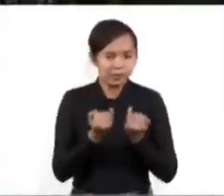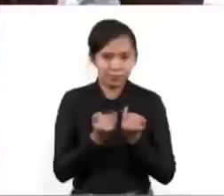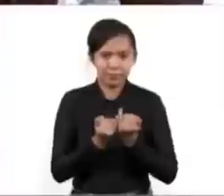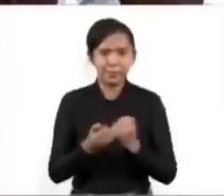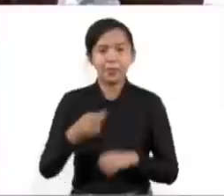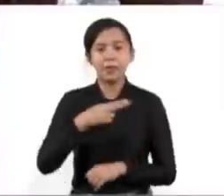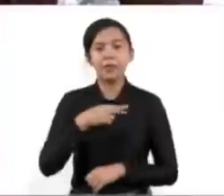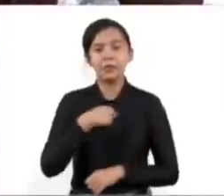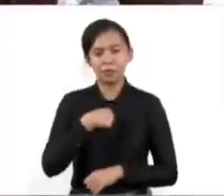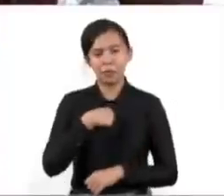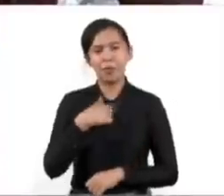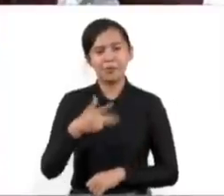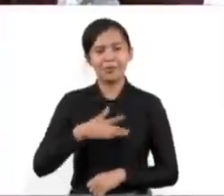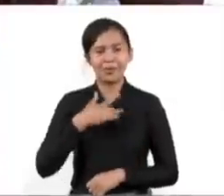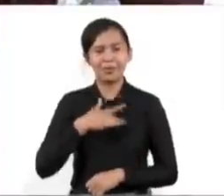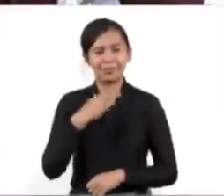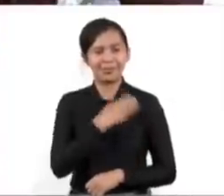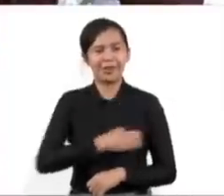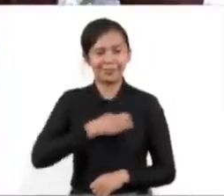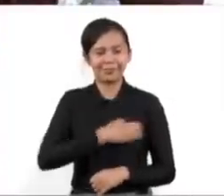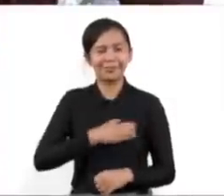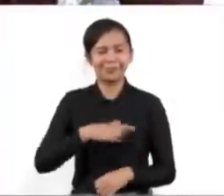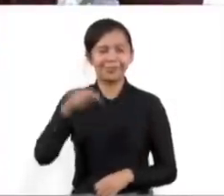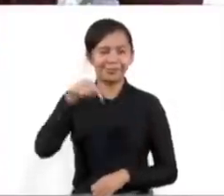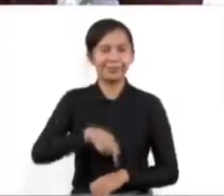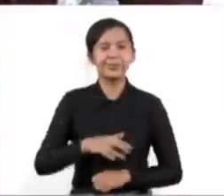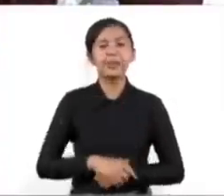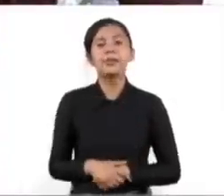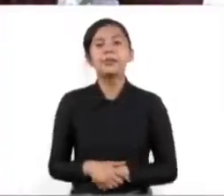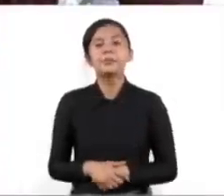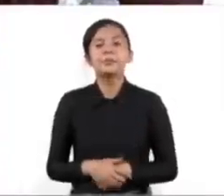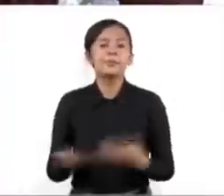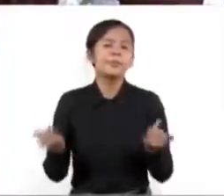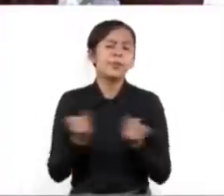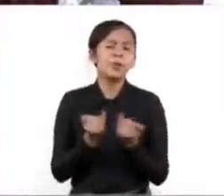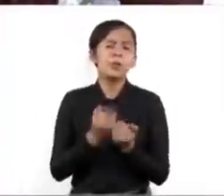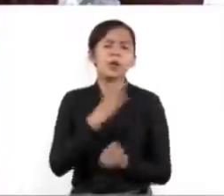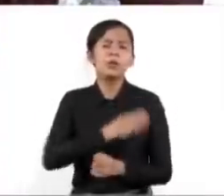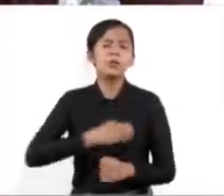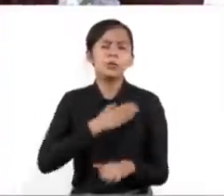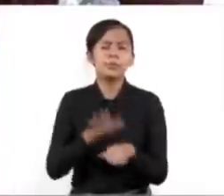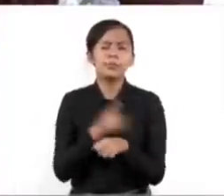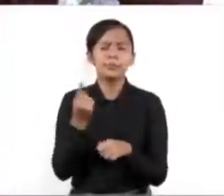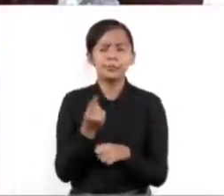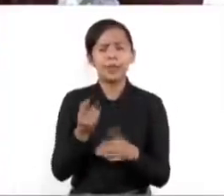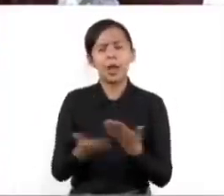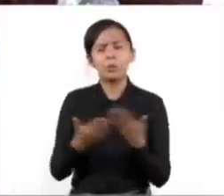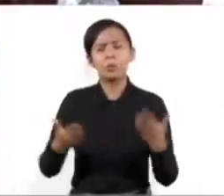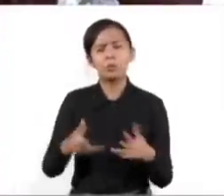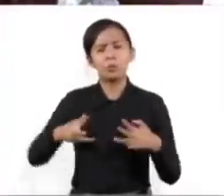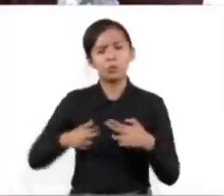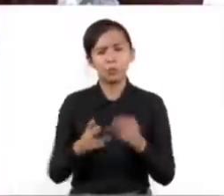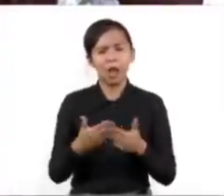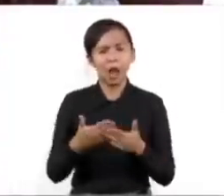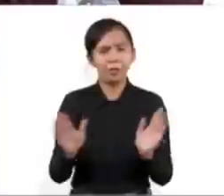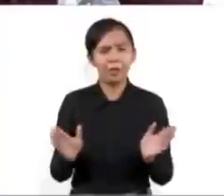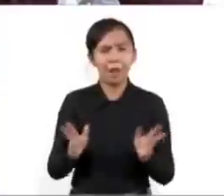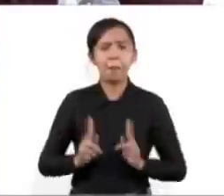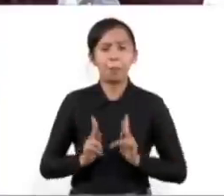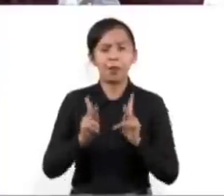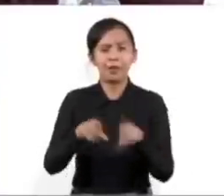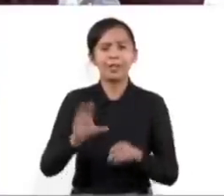muy contenta de estar aquí con ustedes. Y más contenta por estar inaugurando este puente, el